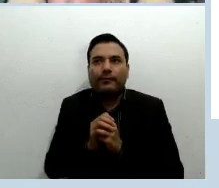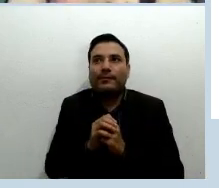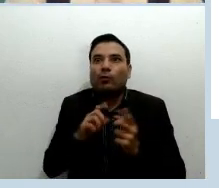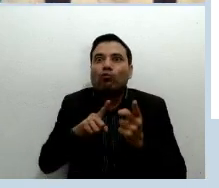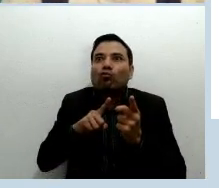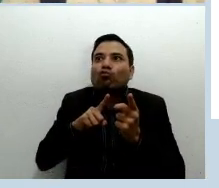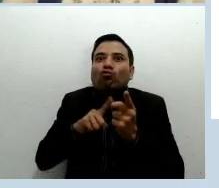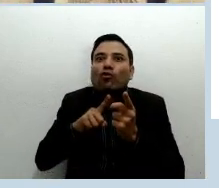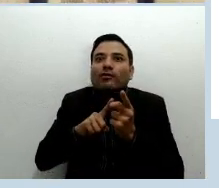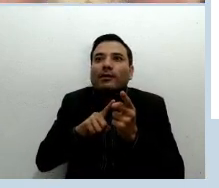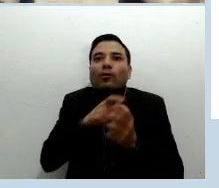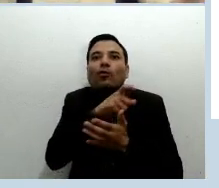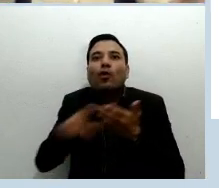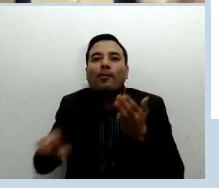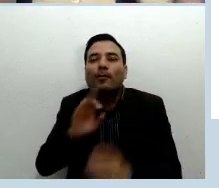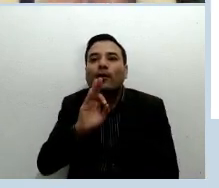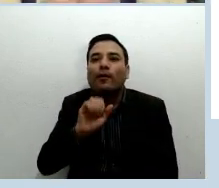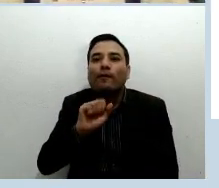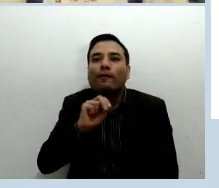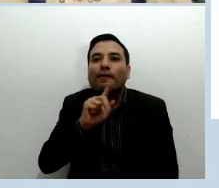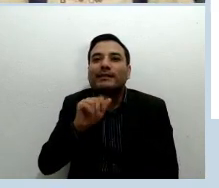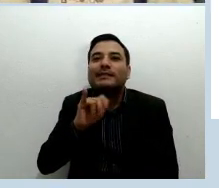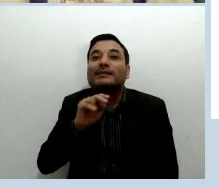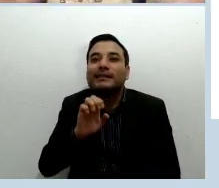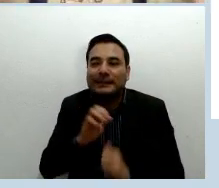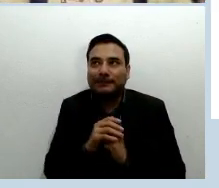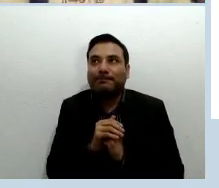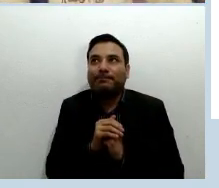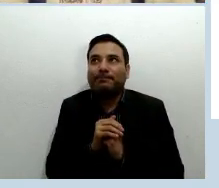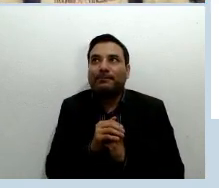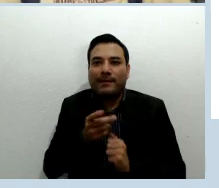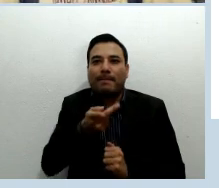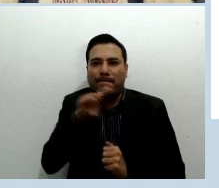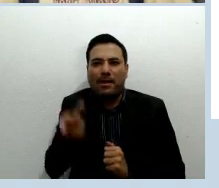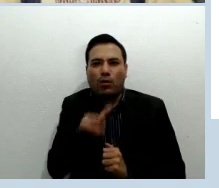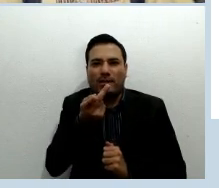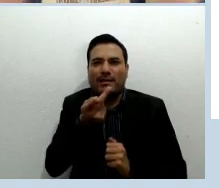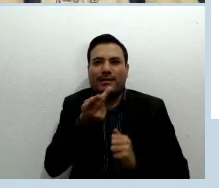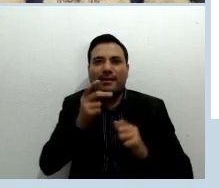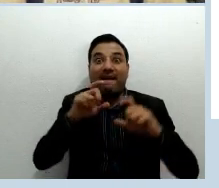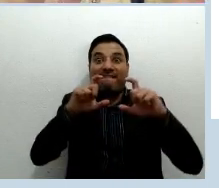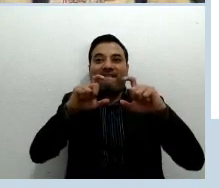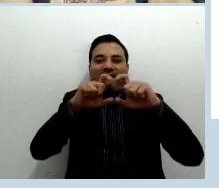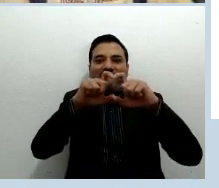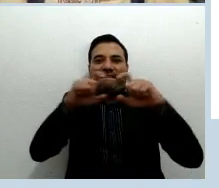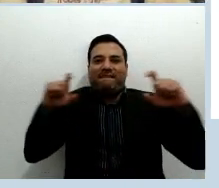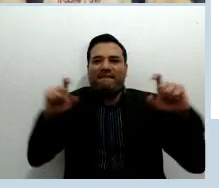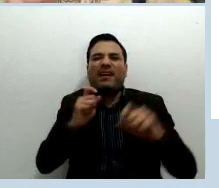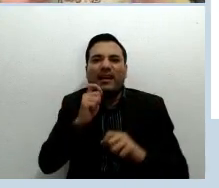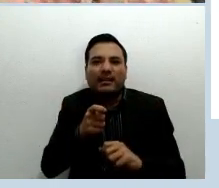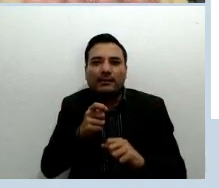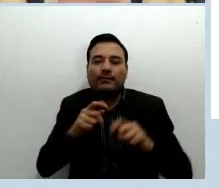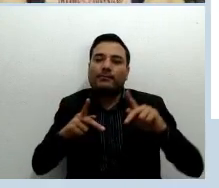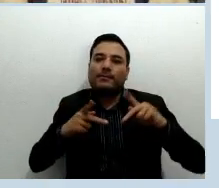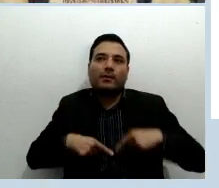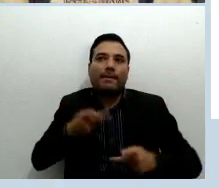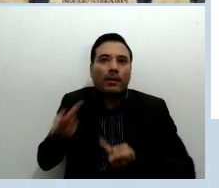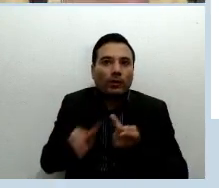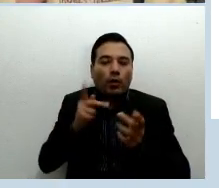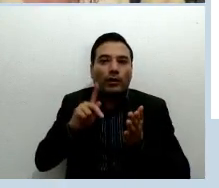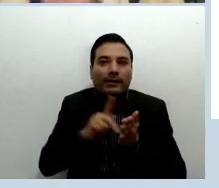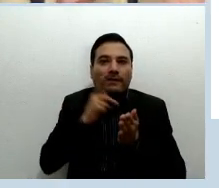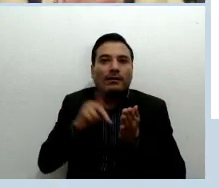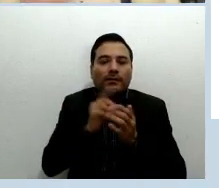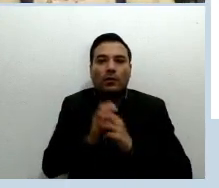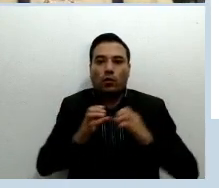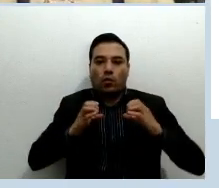fanin lo que está más grande son las preguntas que más se repiten pero ahí hay muchas cosas cuerpos no normativos